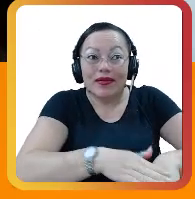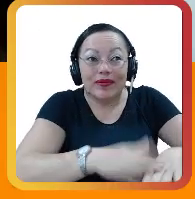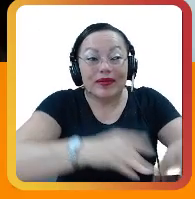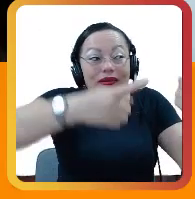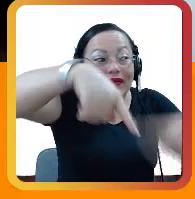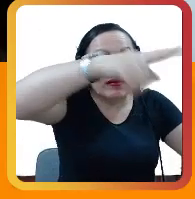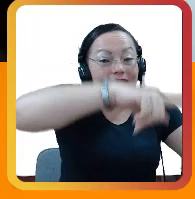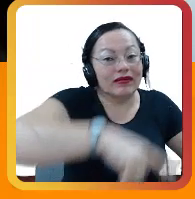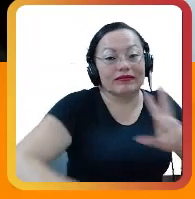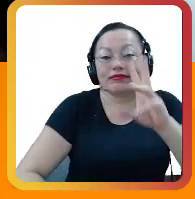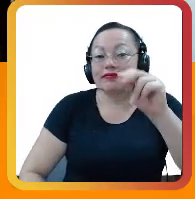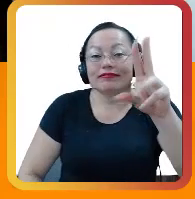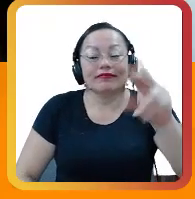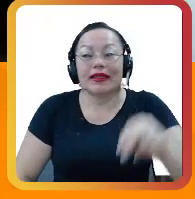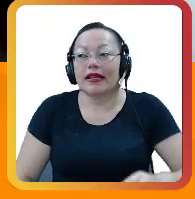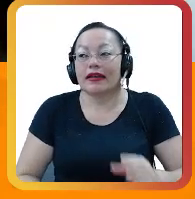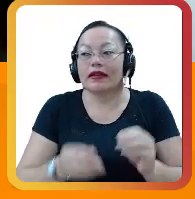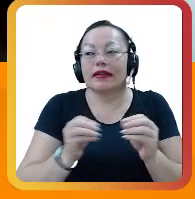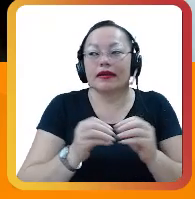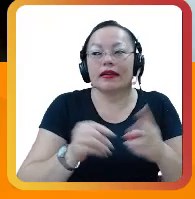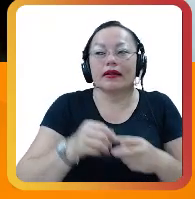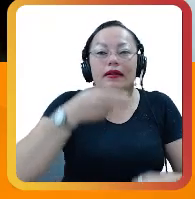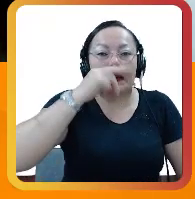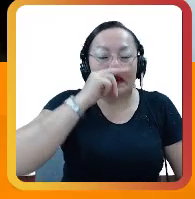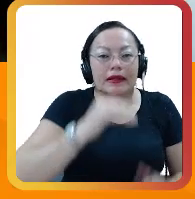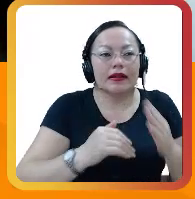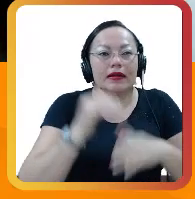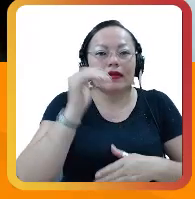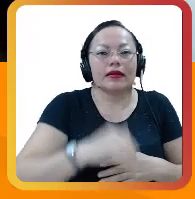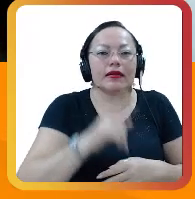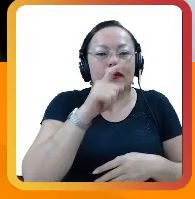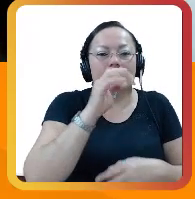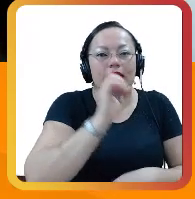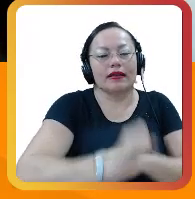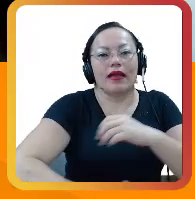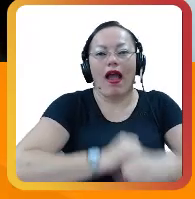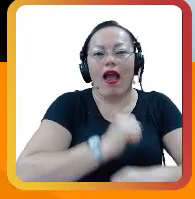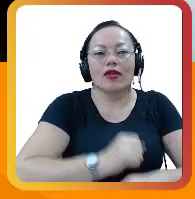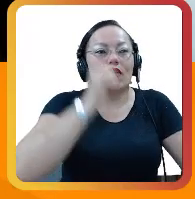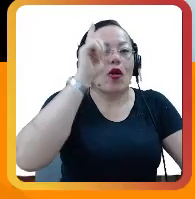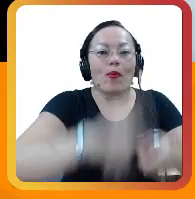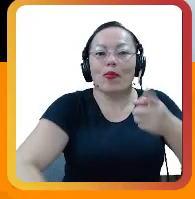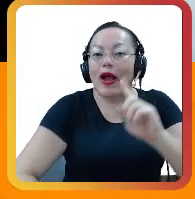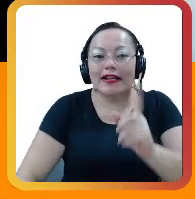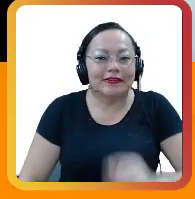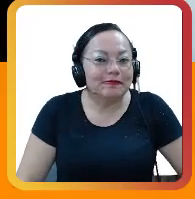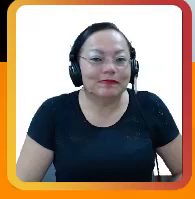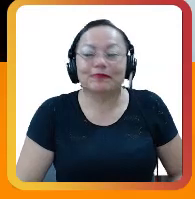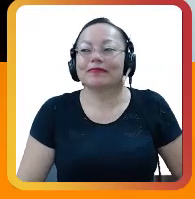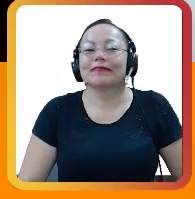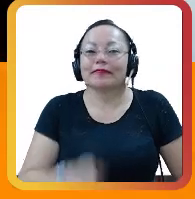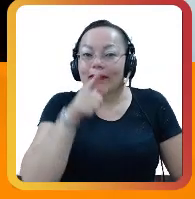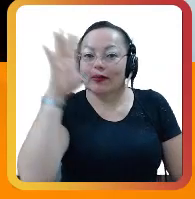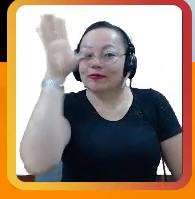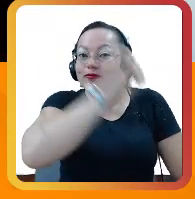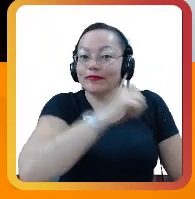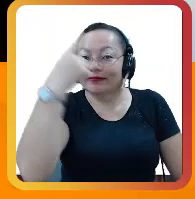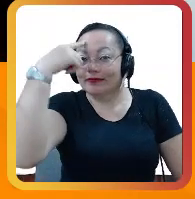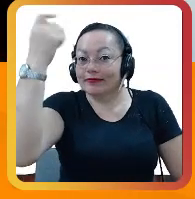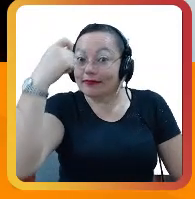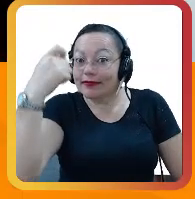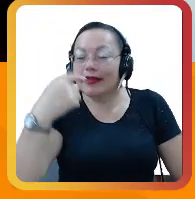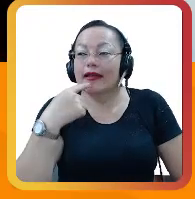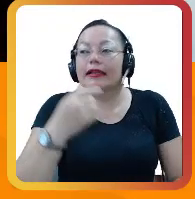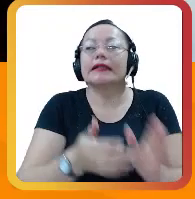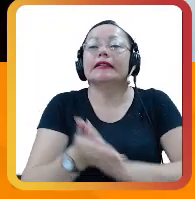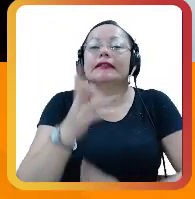salir. Ni los niños ni los mayores de 60 años tampoco pueden salir. Entonces tenga en cuenta que